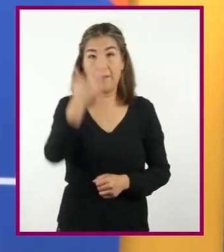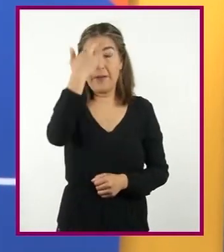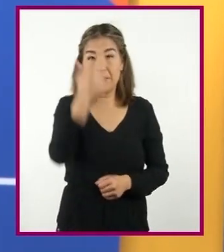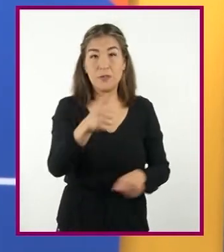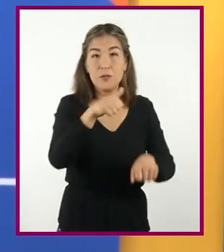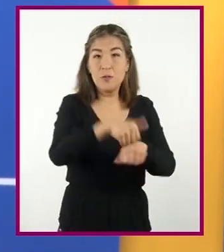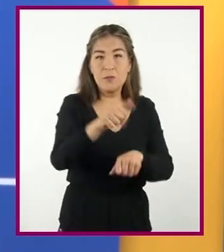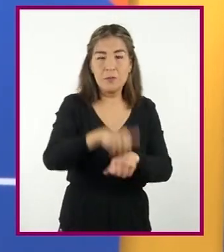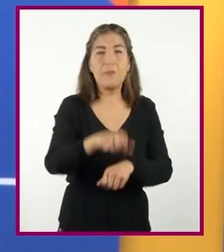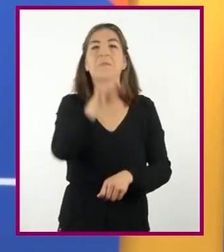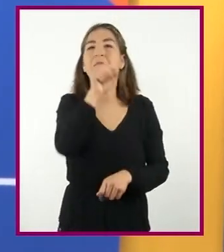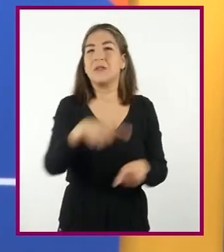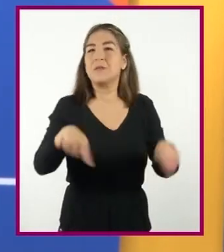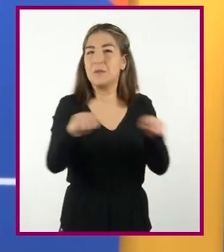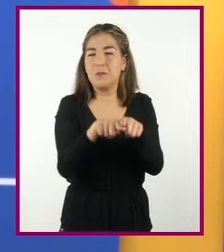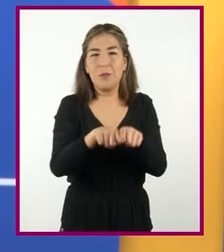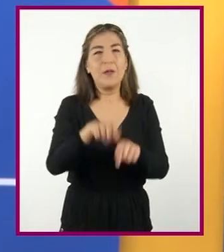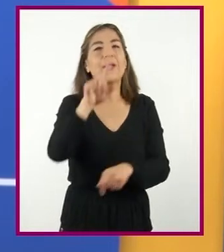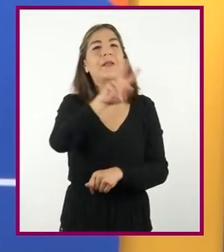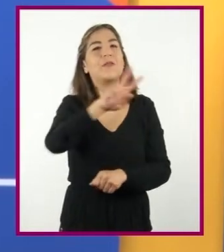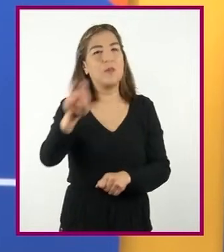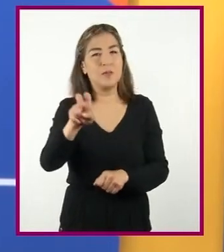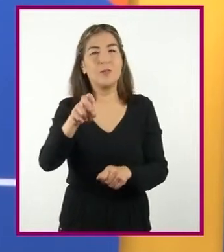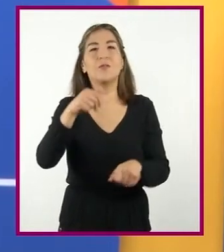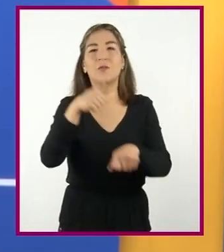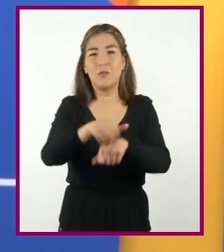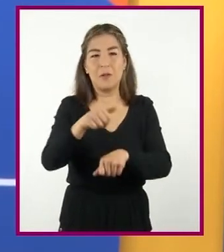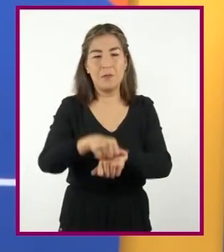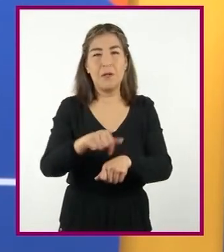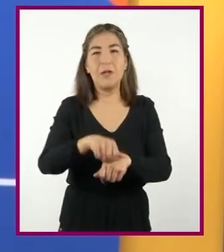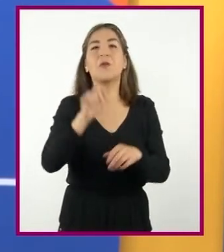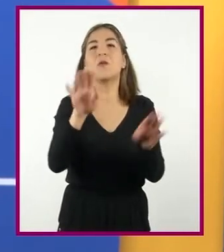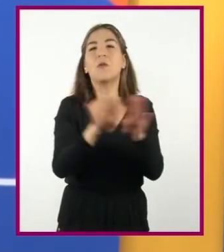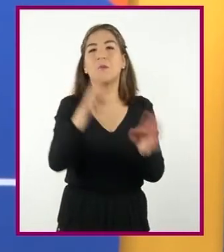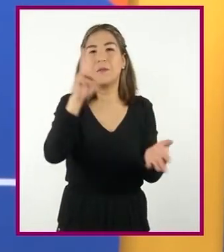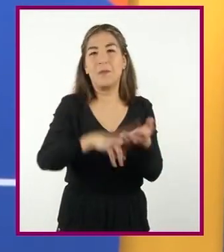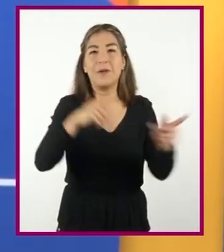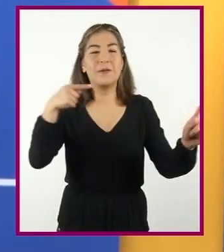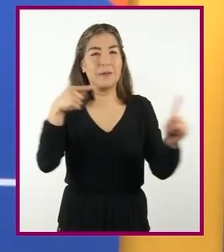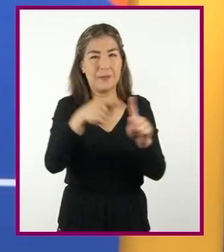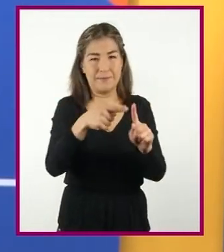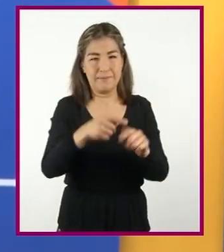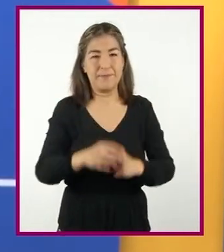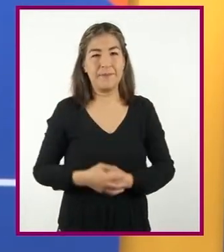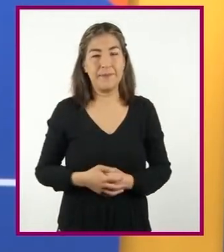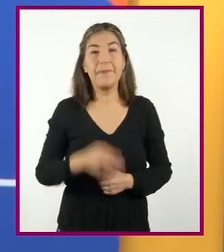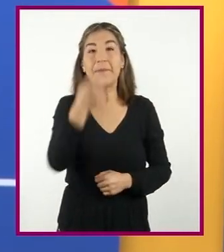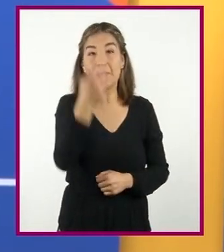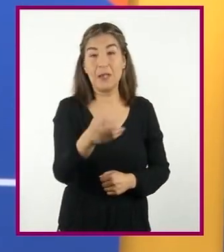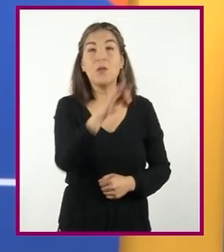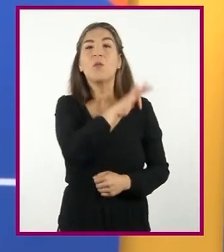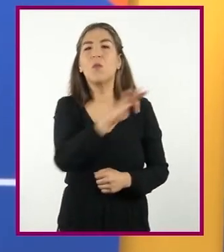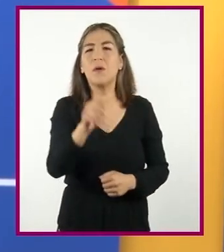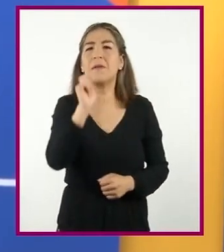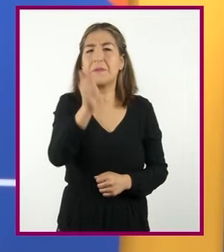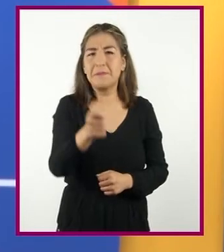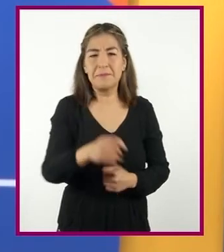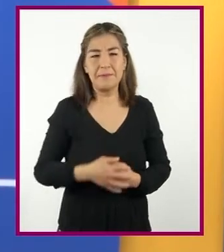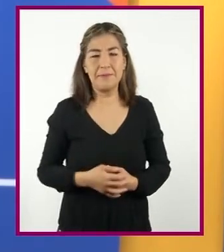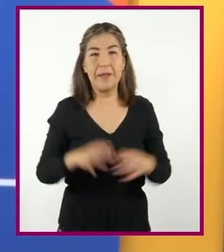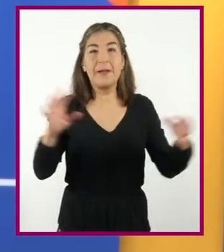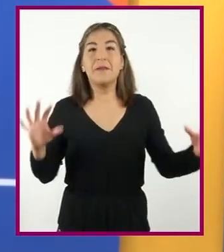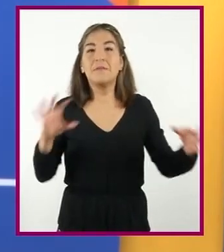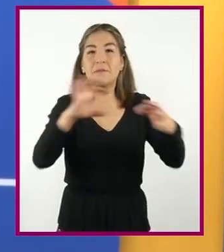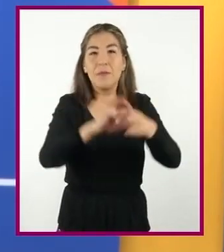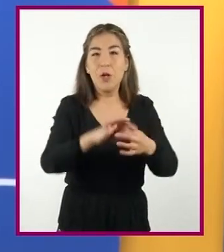mismo cociente, 200, es decir, es la constante de proporcionalidad, por lo que podemos decir que hay una relación